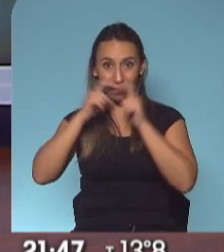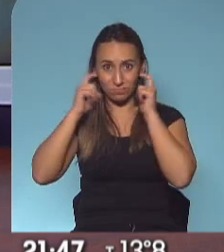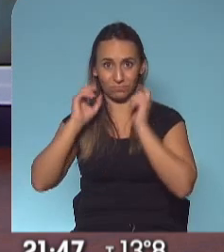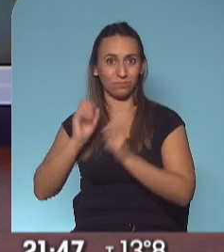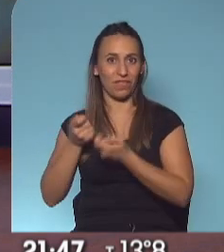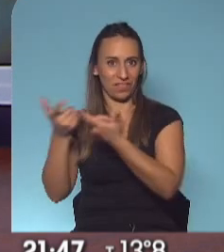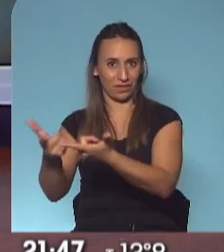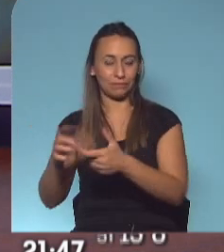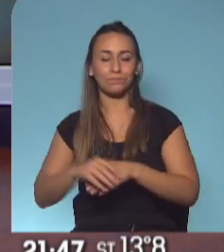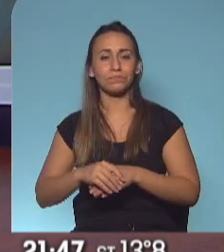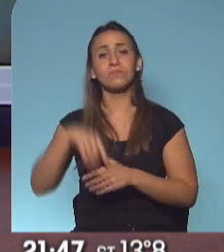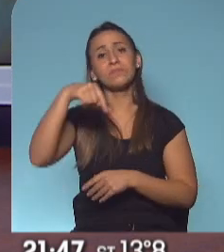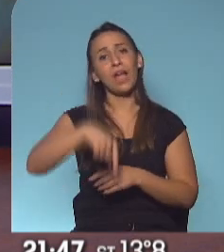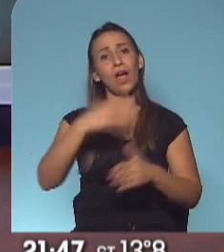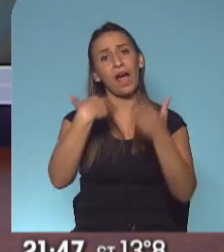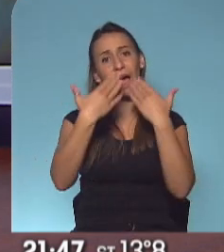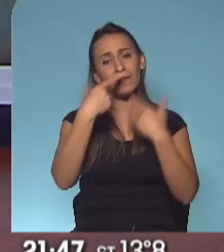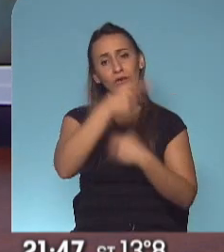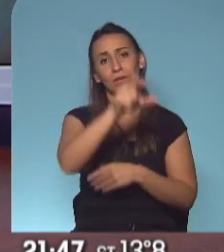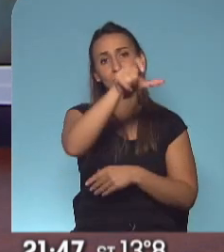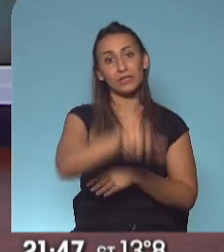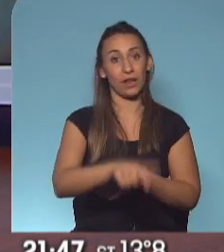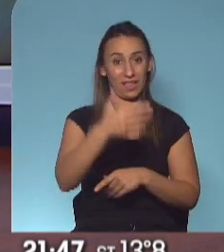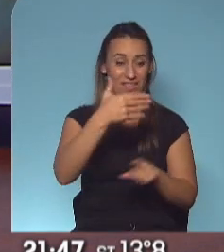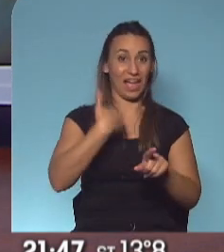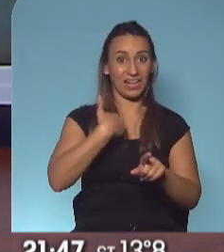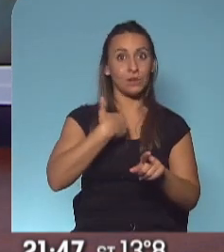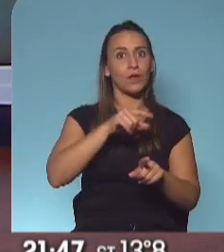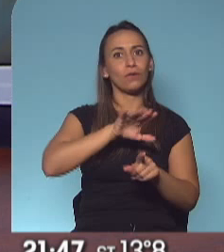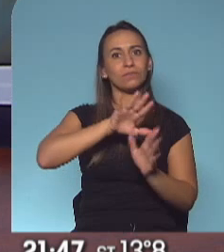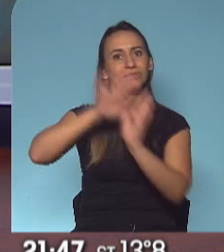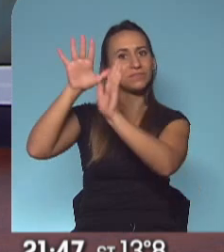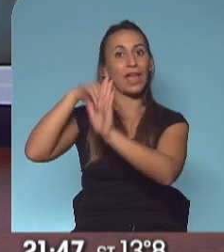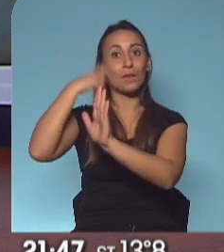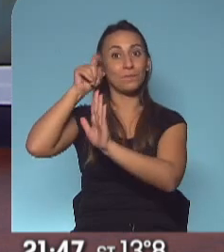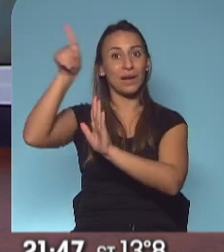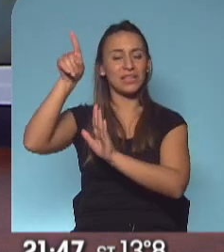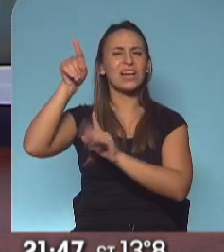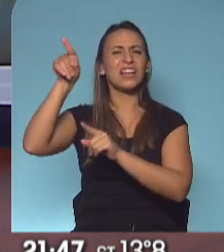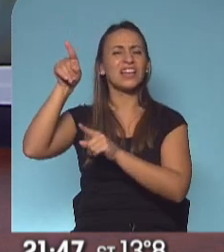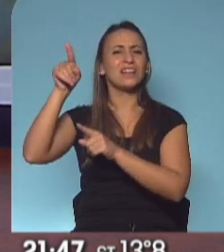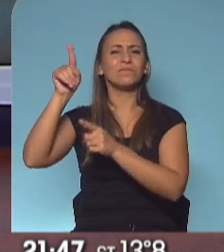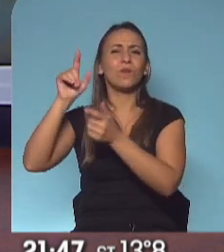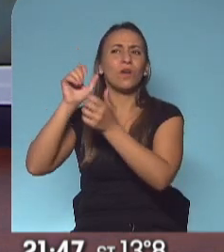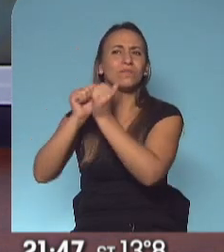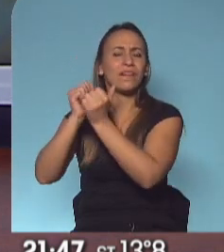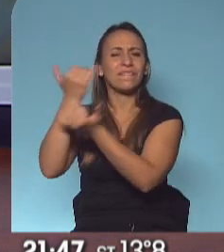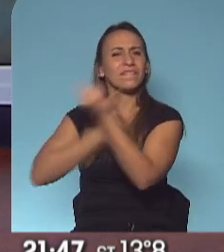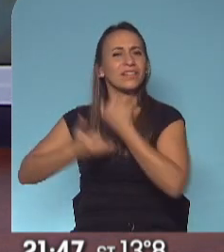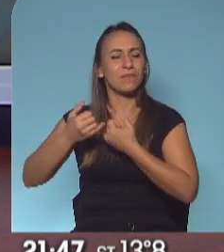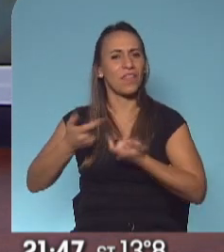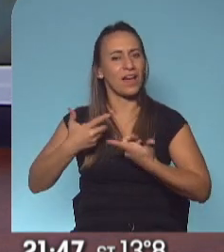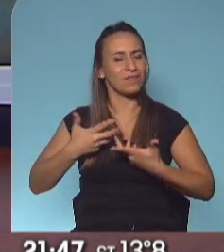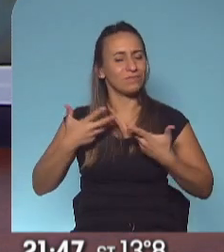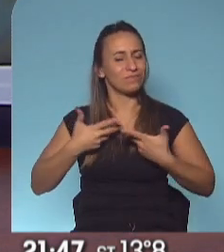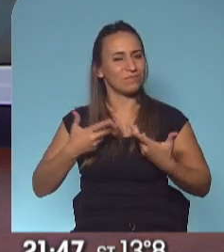Con un argentino que está en España y tiene una historia muy, pero muy particular. ¿Por qué? Porque es esperanzadora. Ahora hablamos de Horacio